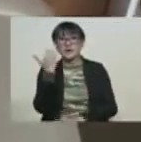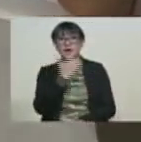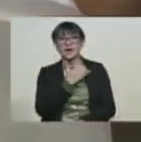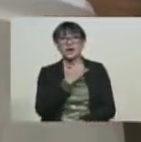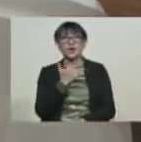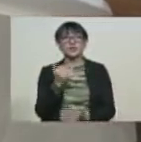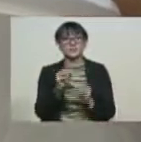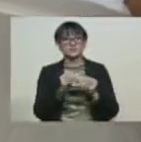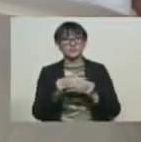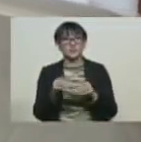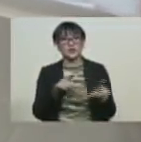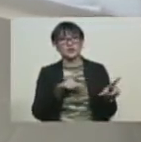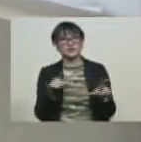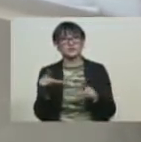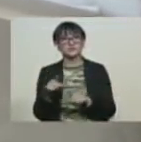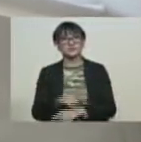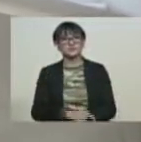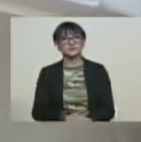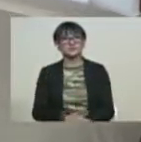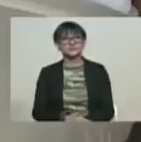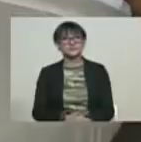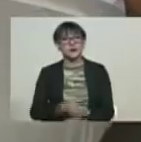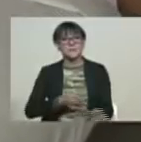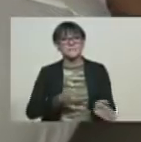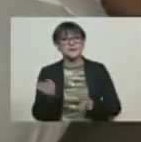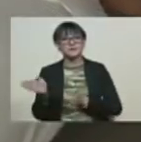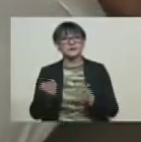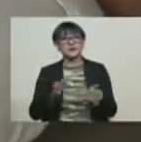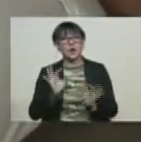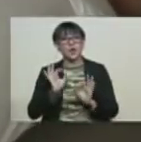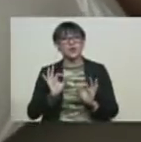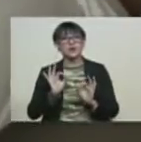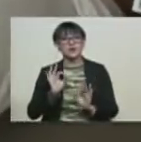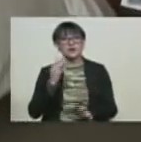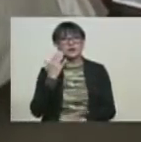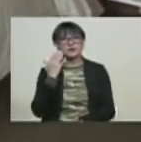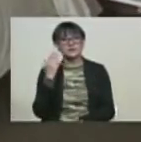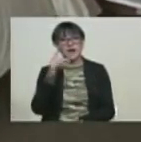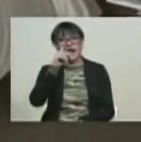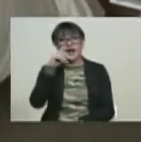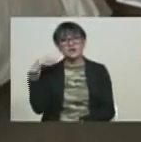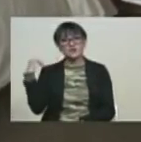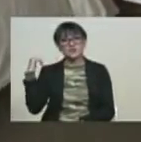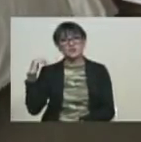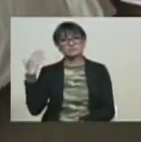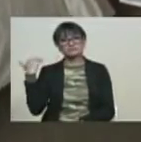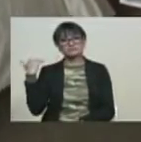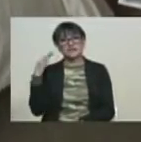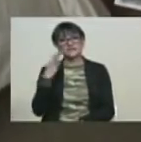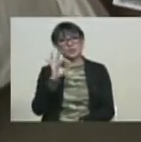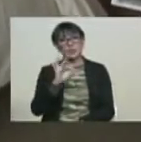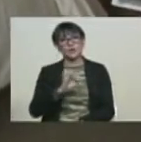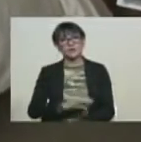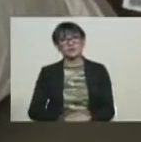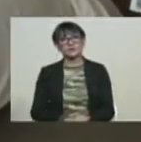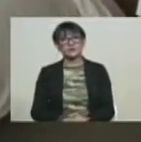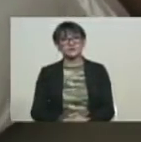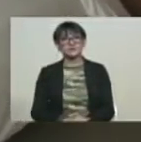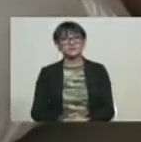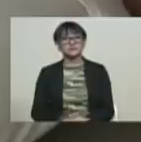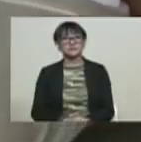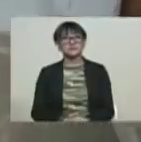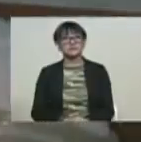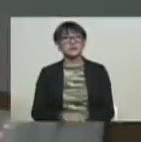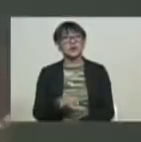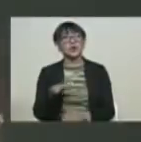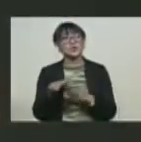está restaurada, que están los patines originales de los años 50. Todo, todo, todo con